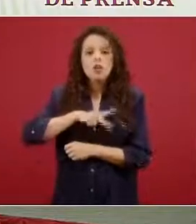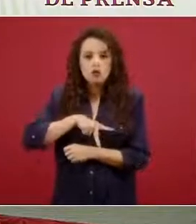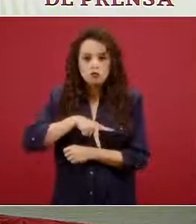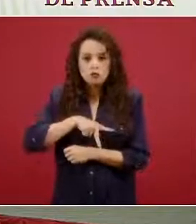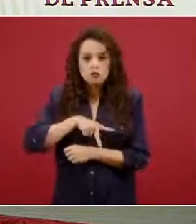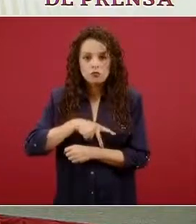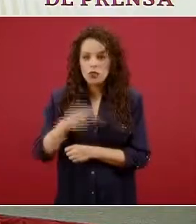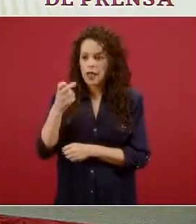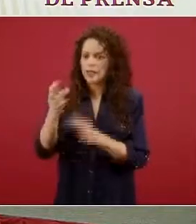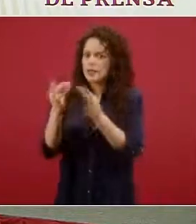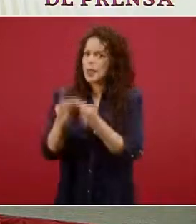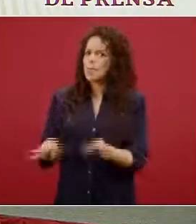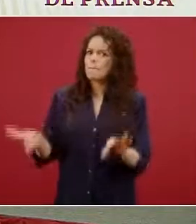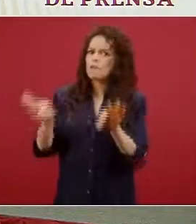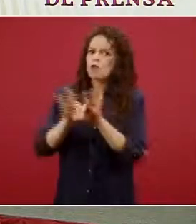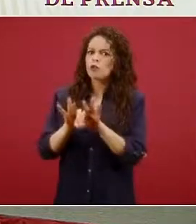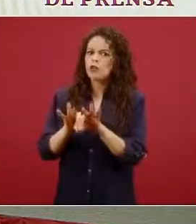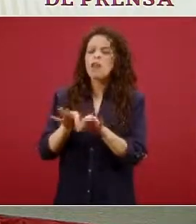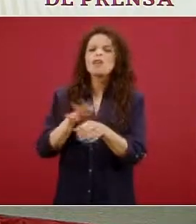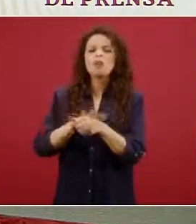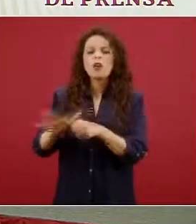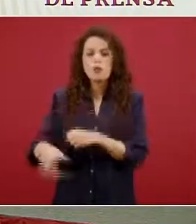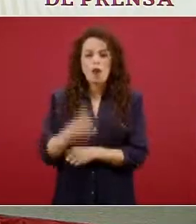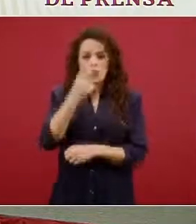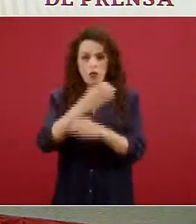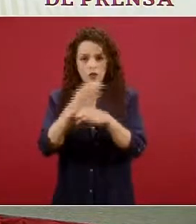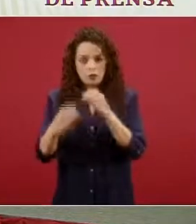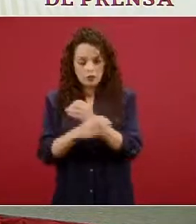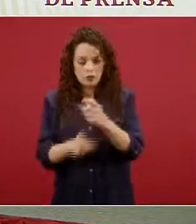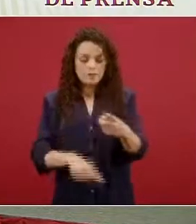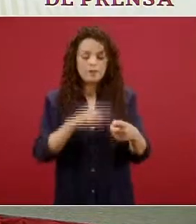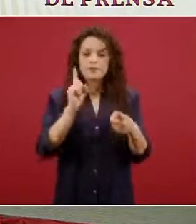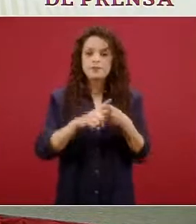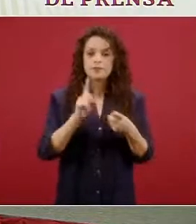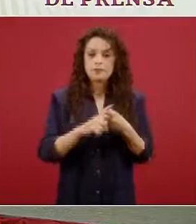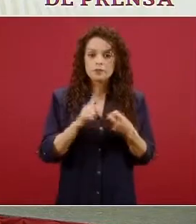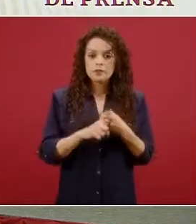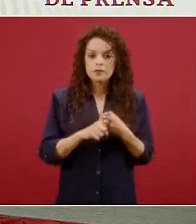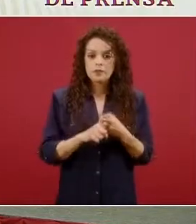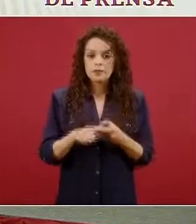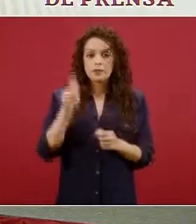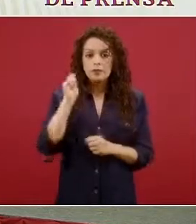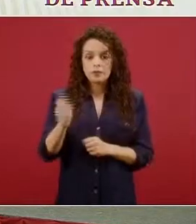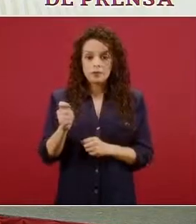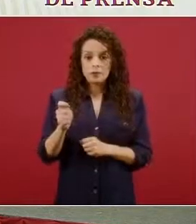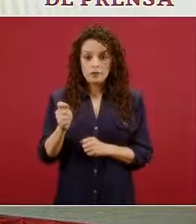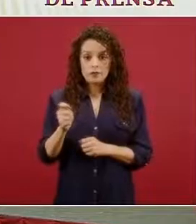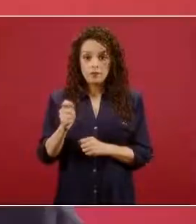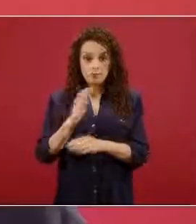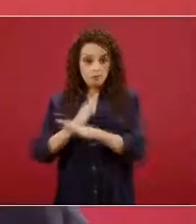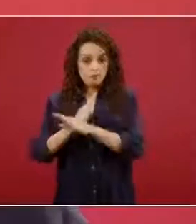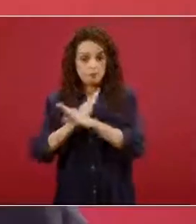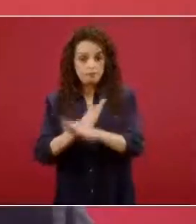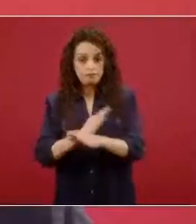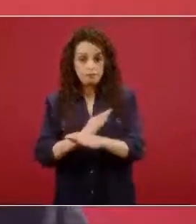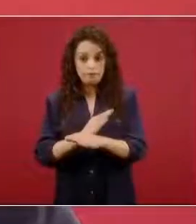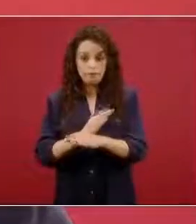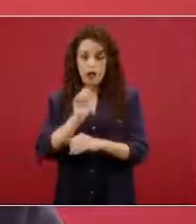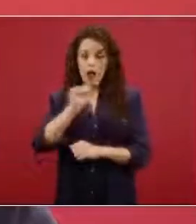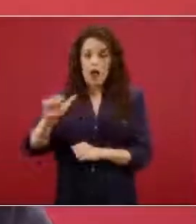de importancia? 2 cosas. Una, la respuesta inmune al virus SARS-CoV-2 no se